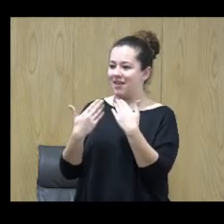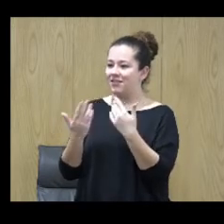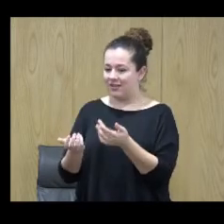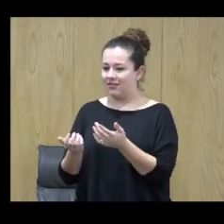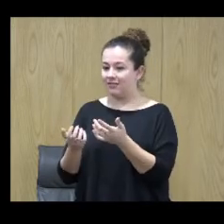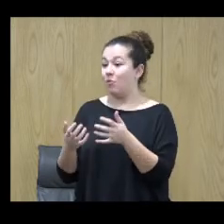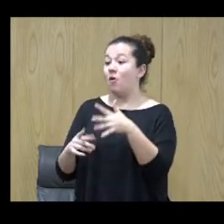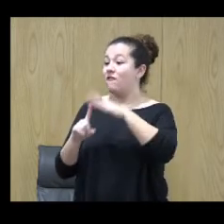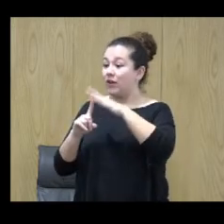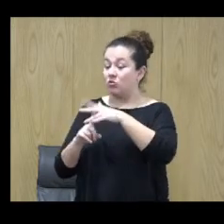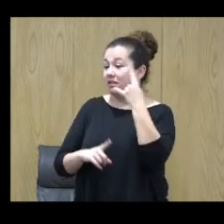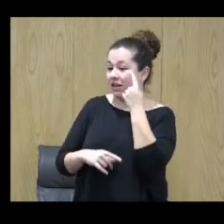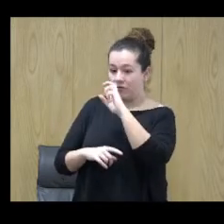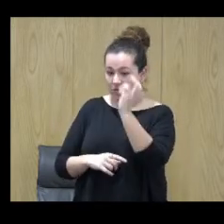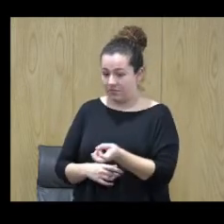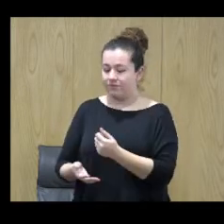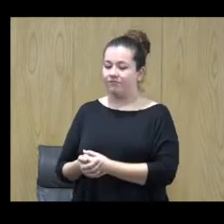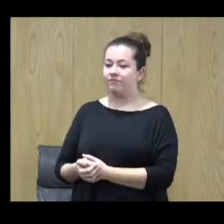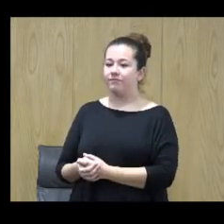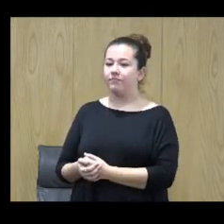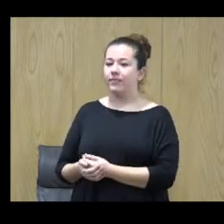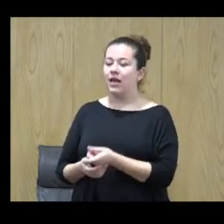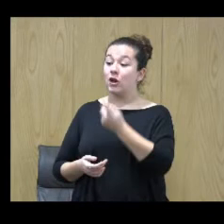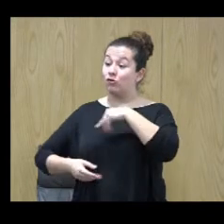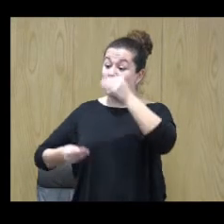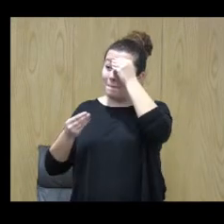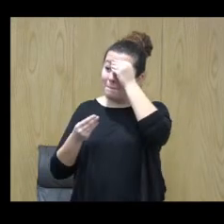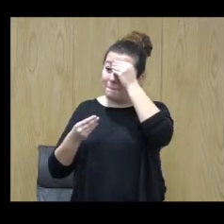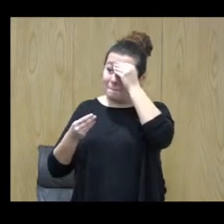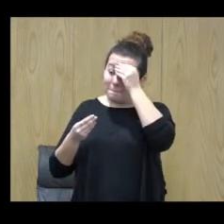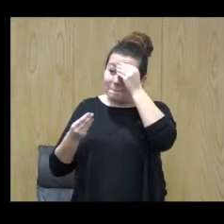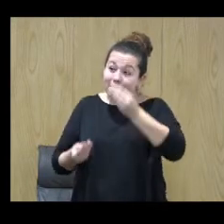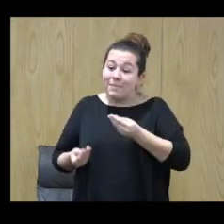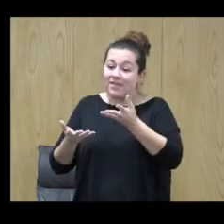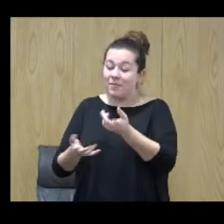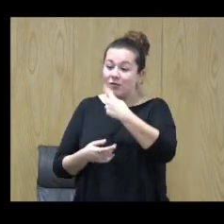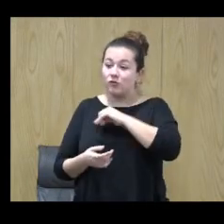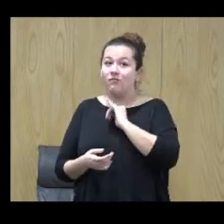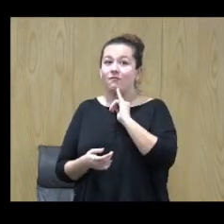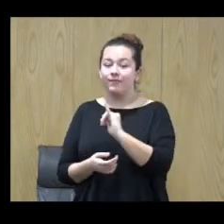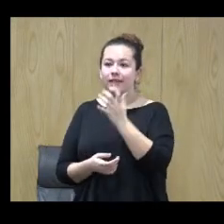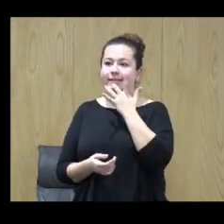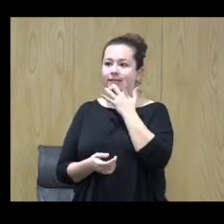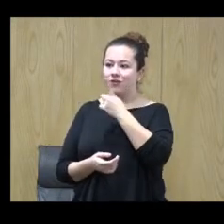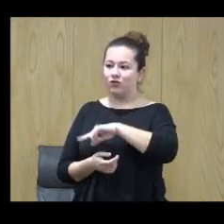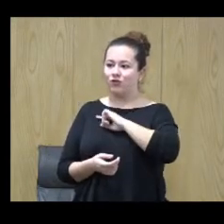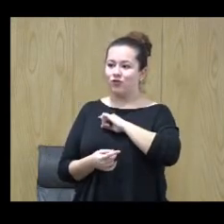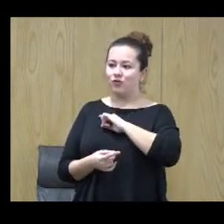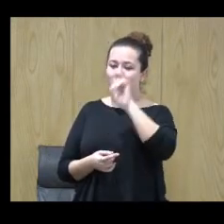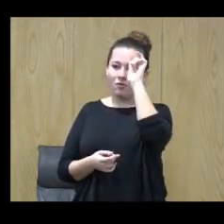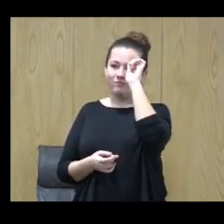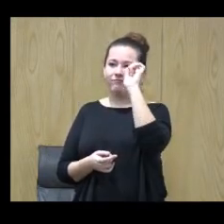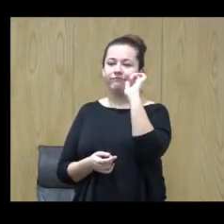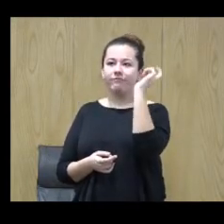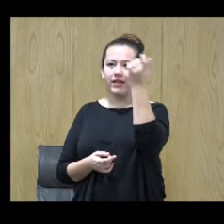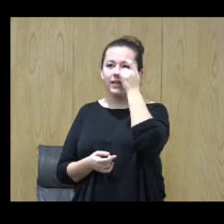¿no? Digamos que el planteamiento que tenemos aquí es que si tenemos los criterios